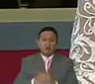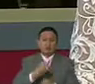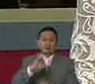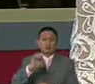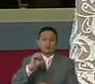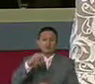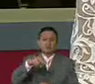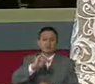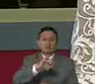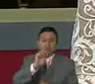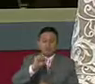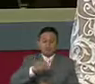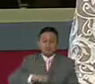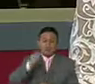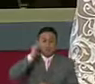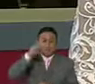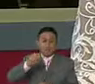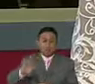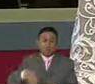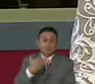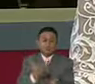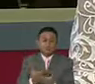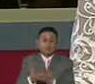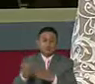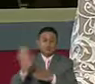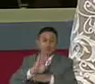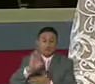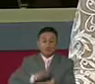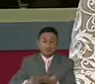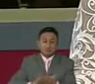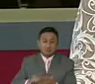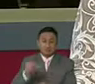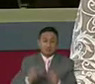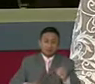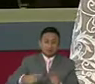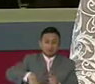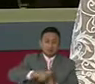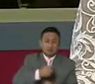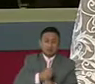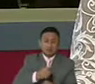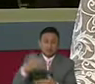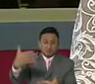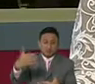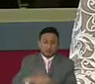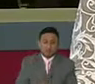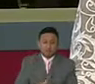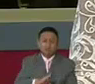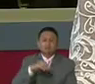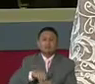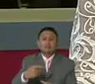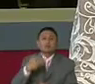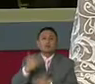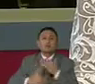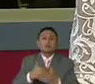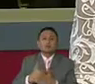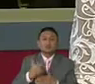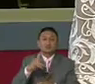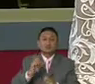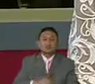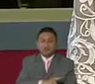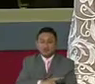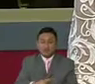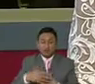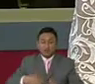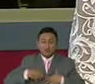para presentar el pedido de amnistía de quienes se considera son perseguidos políticos, dentro de lo que señalan un proceso de criminalización